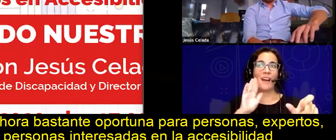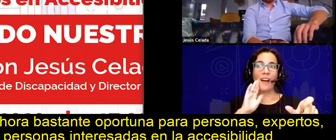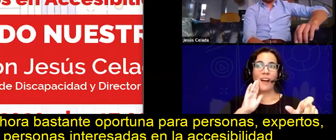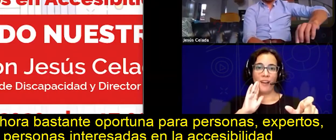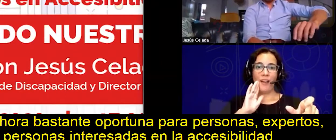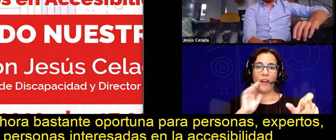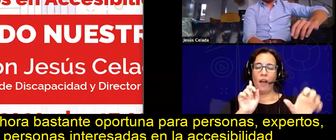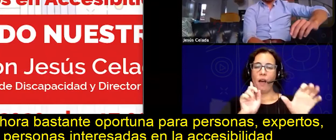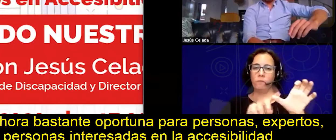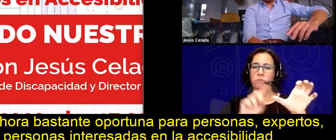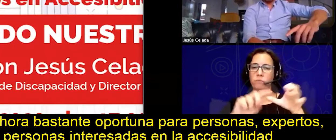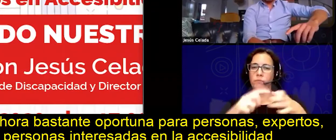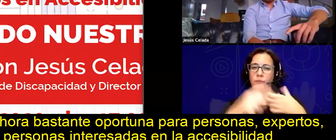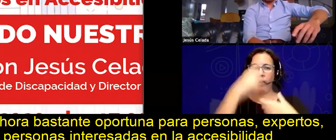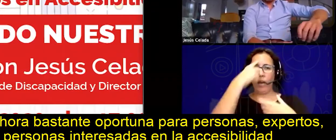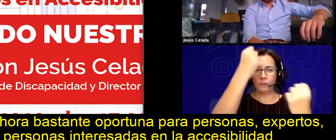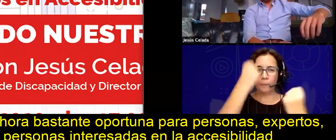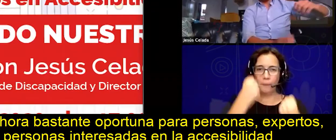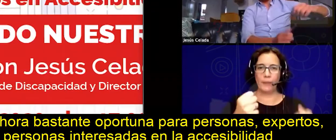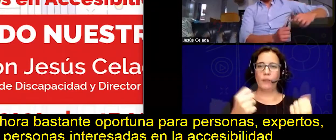personas, expertos, profesionales,